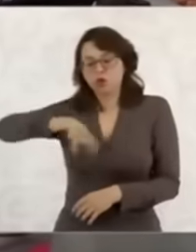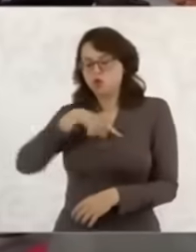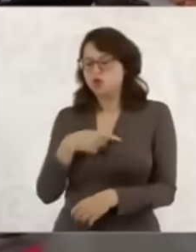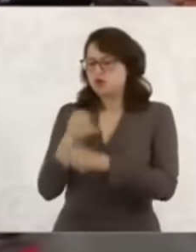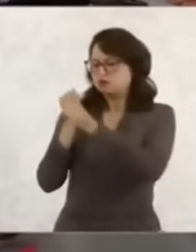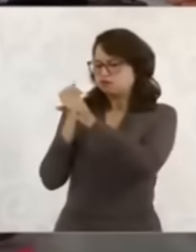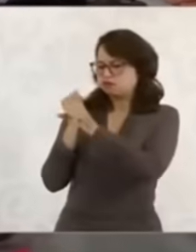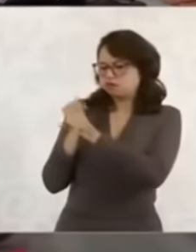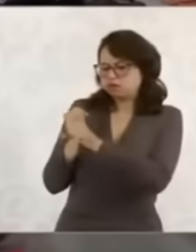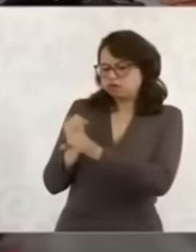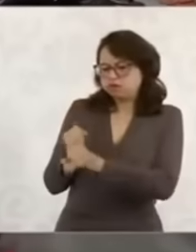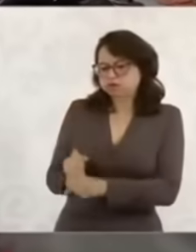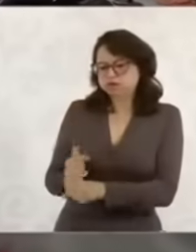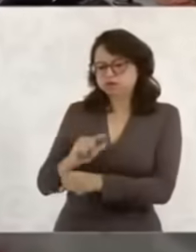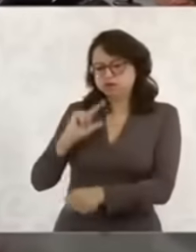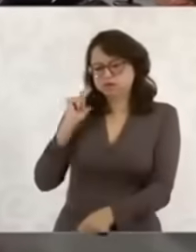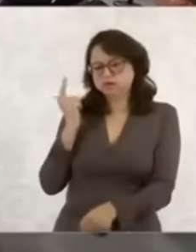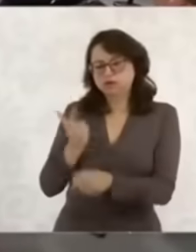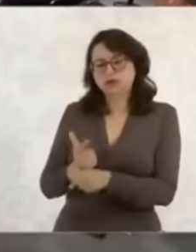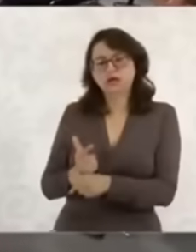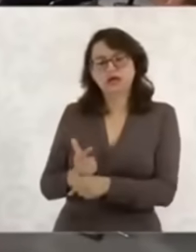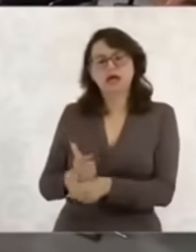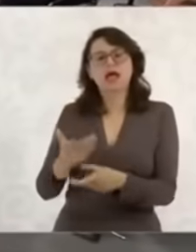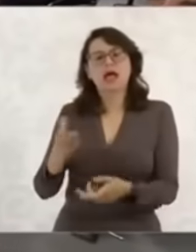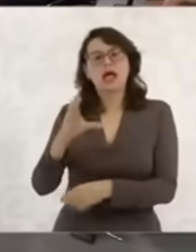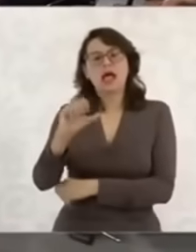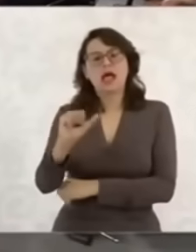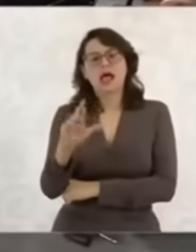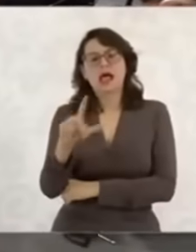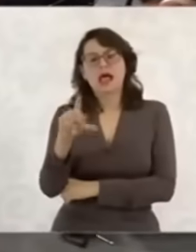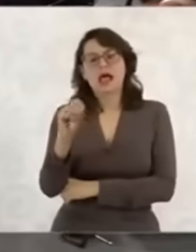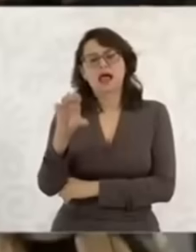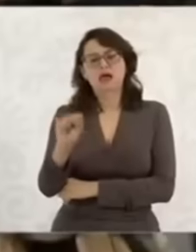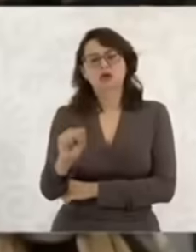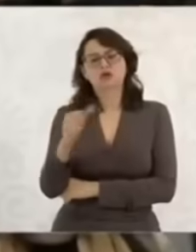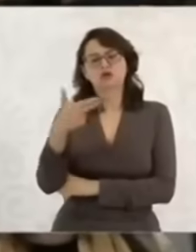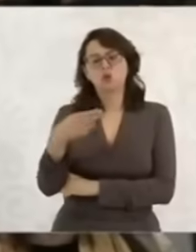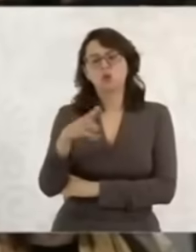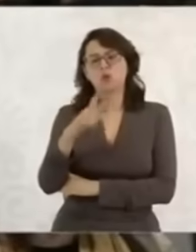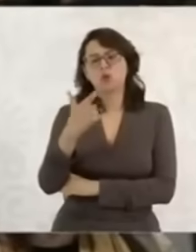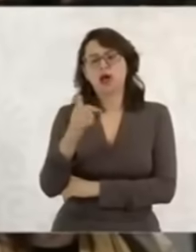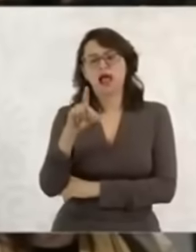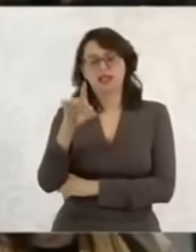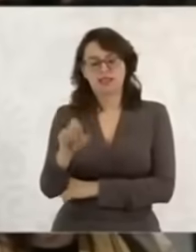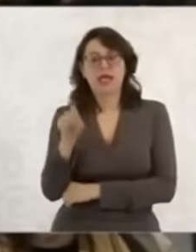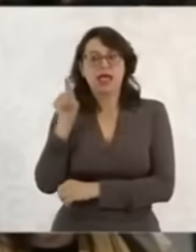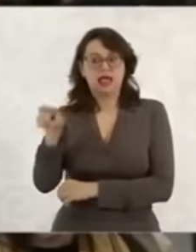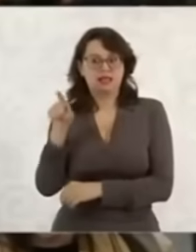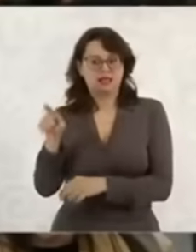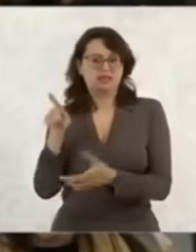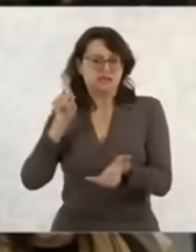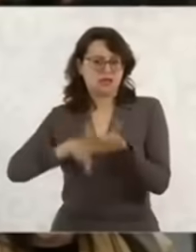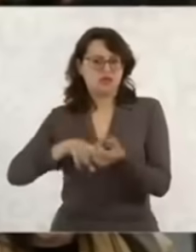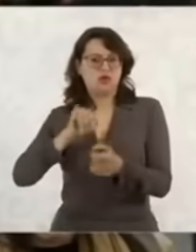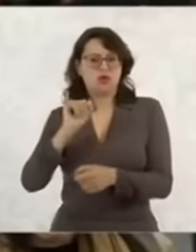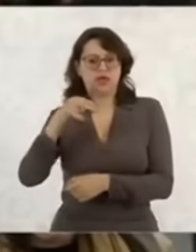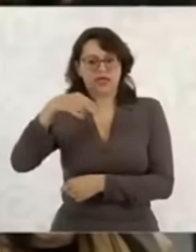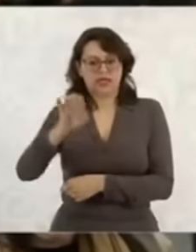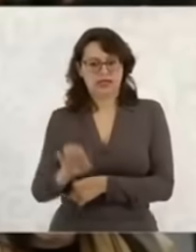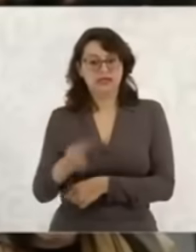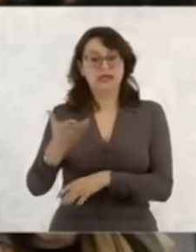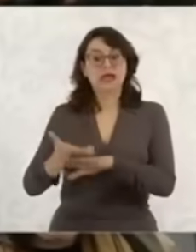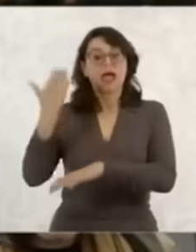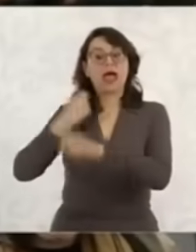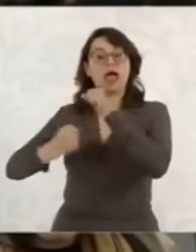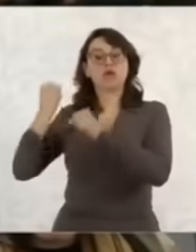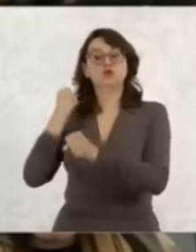revelamos que Luis Carlos Ugalde, el expresidente del IFE que avaló el fraude electoral del 2006, pues recibió más de 13 millones